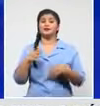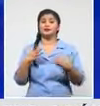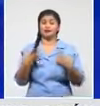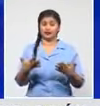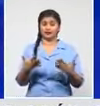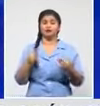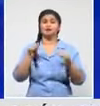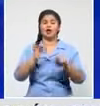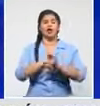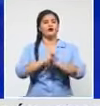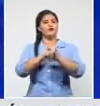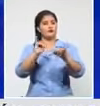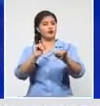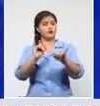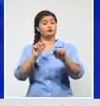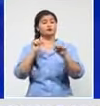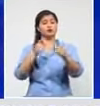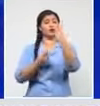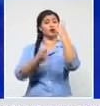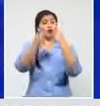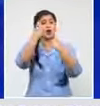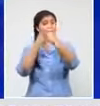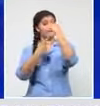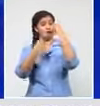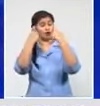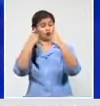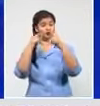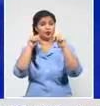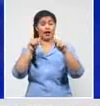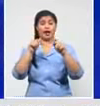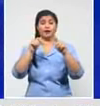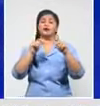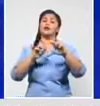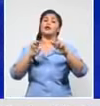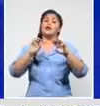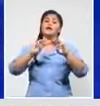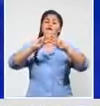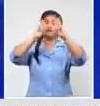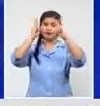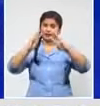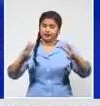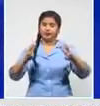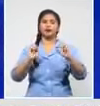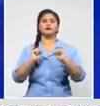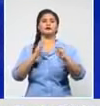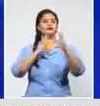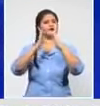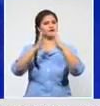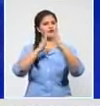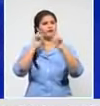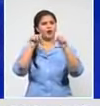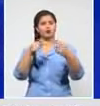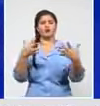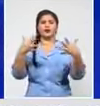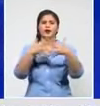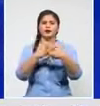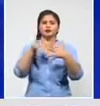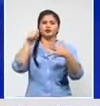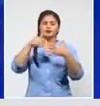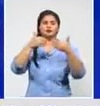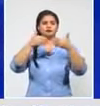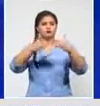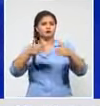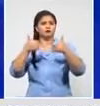de las redes sociales, también de los medios de comunicación y de la población en general, tienen que ver con este tema, con la reapertura de